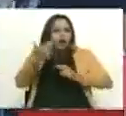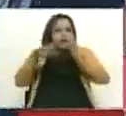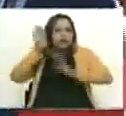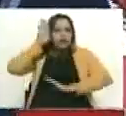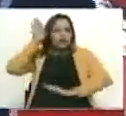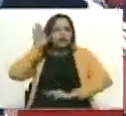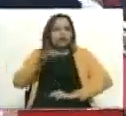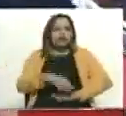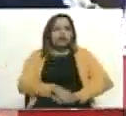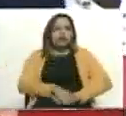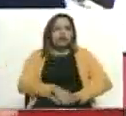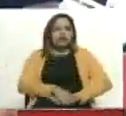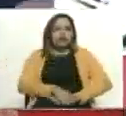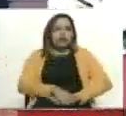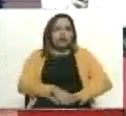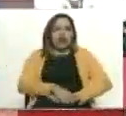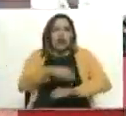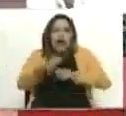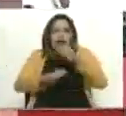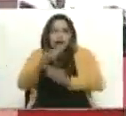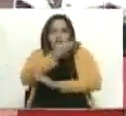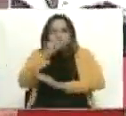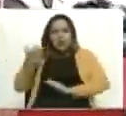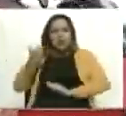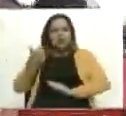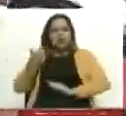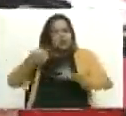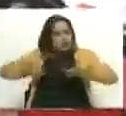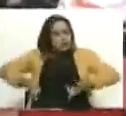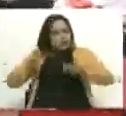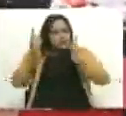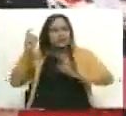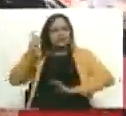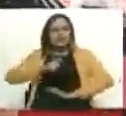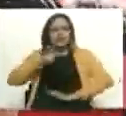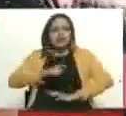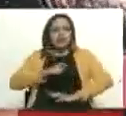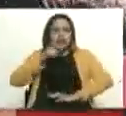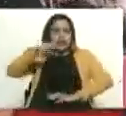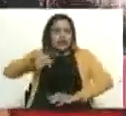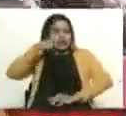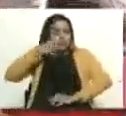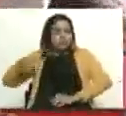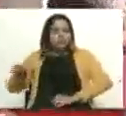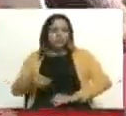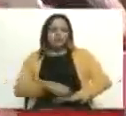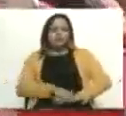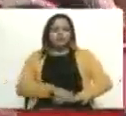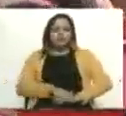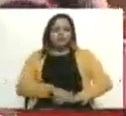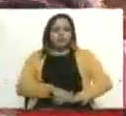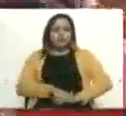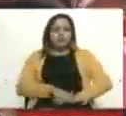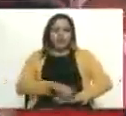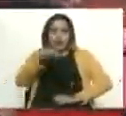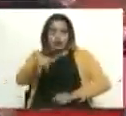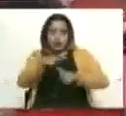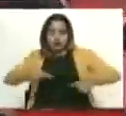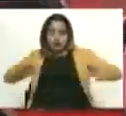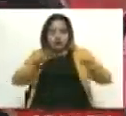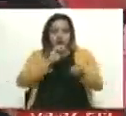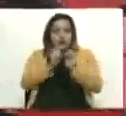futuro, hacia la construcción de una prosperidad posible y necesaria para este pueblo. Este polideportivo